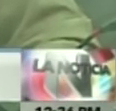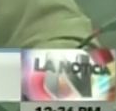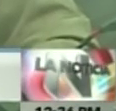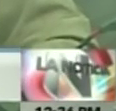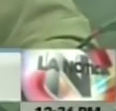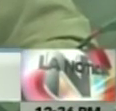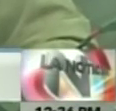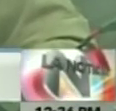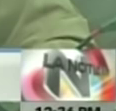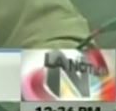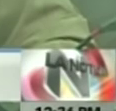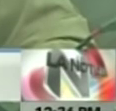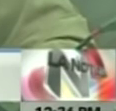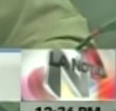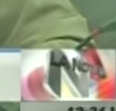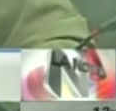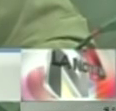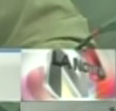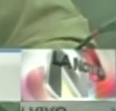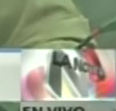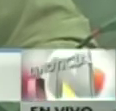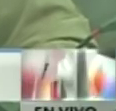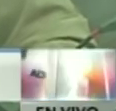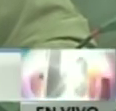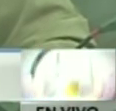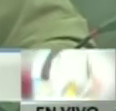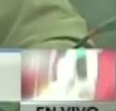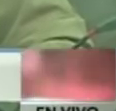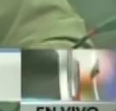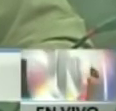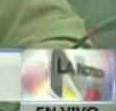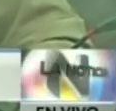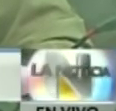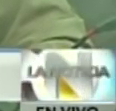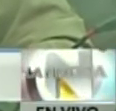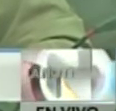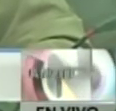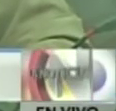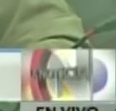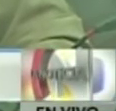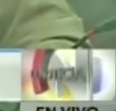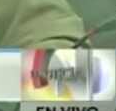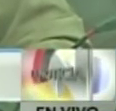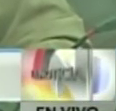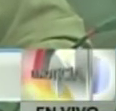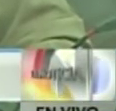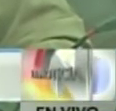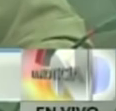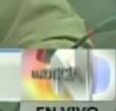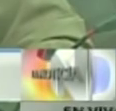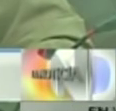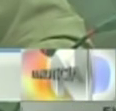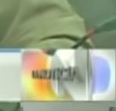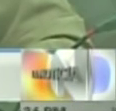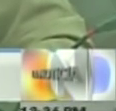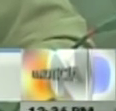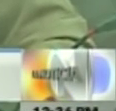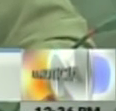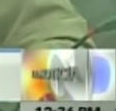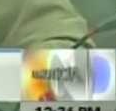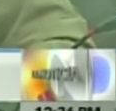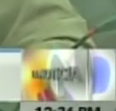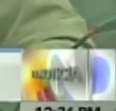homenaje musical a Joe Cuba y el sexteto de Joe Cuba, y al sexteto y al